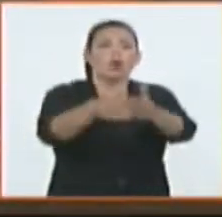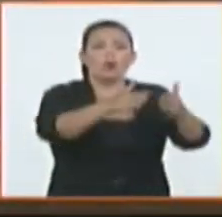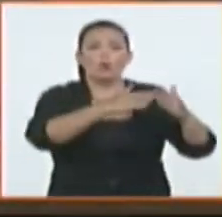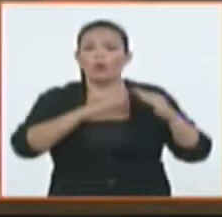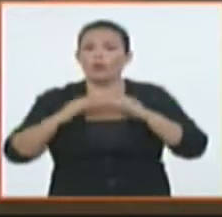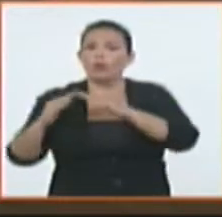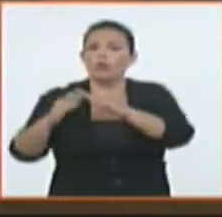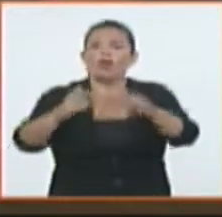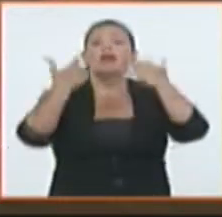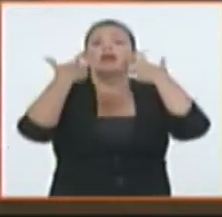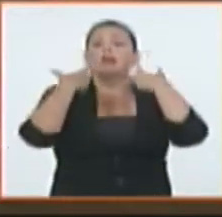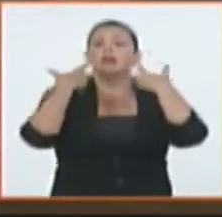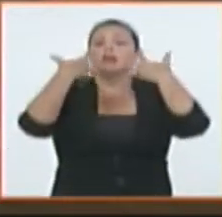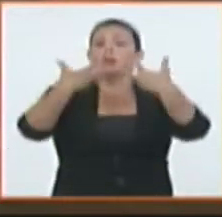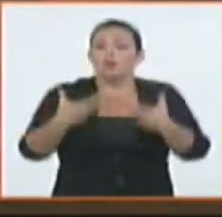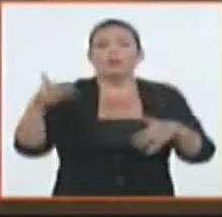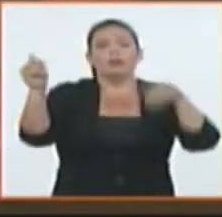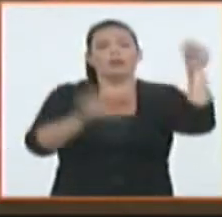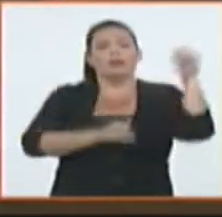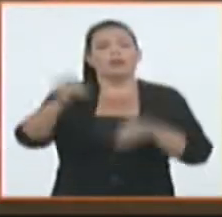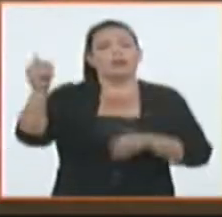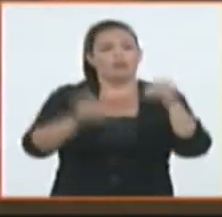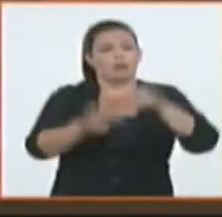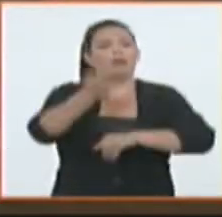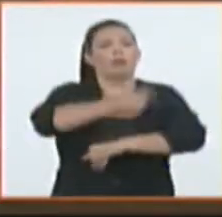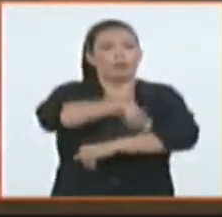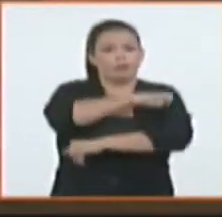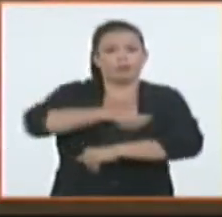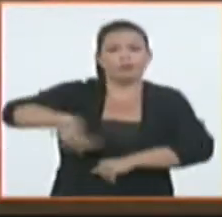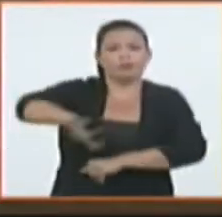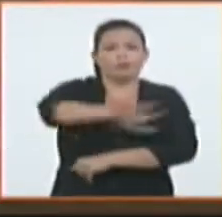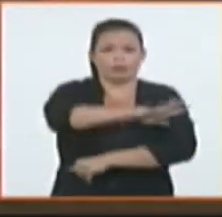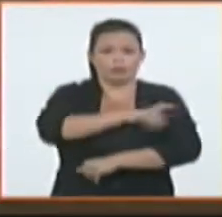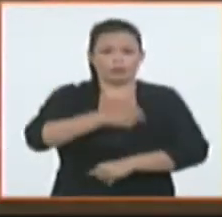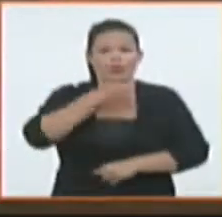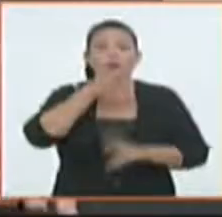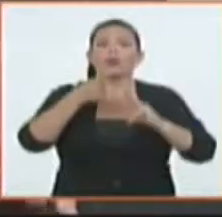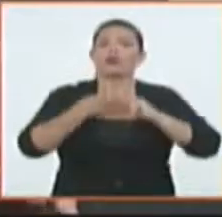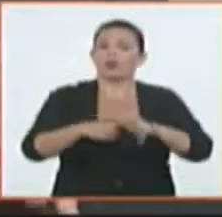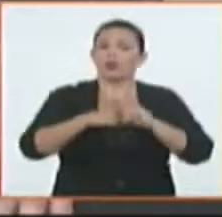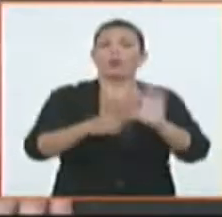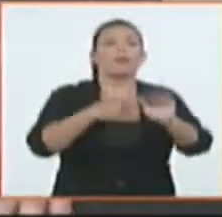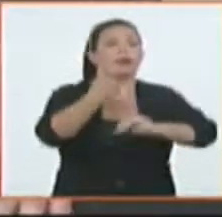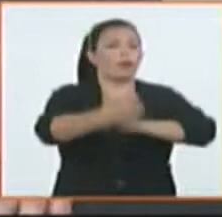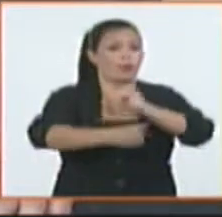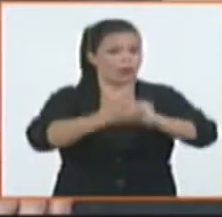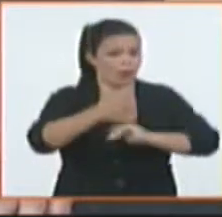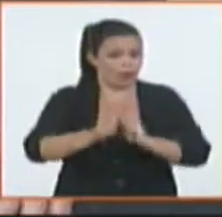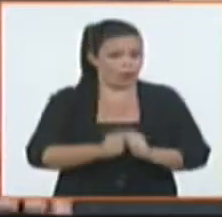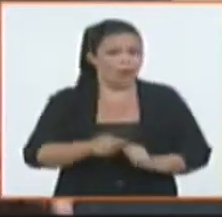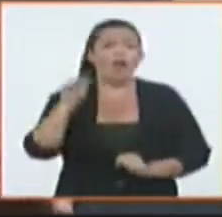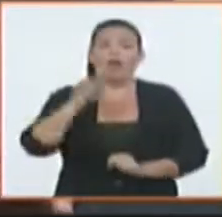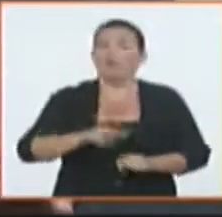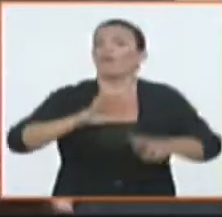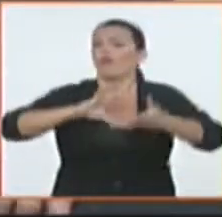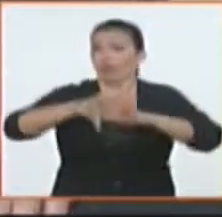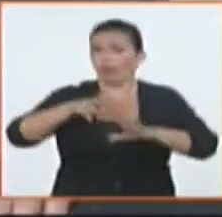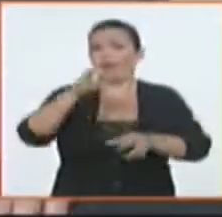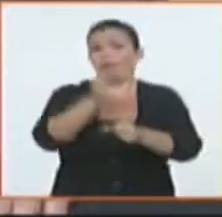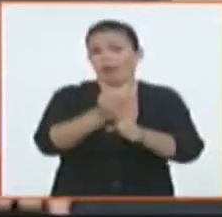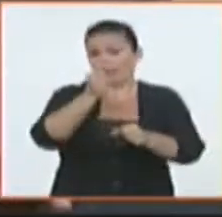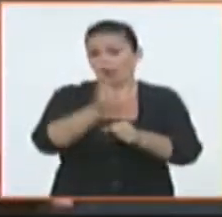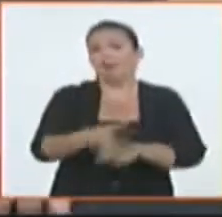para satisfacer la necesidad de los ciudadanos. Y hay que buscar que entonces las estrategias de desarrollo municipal integrales sean